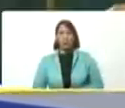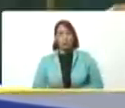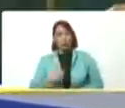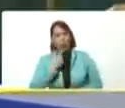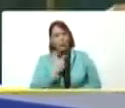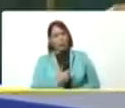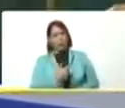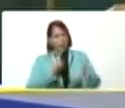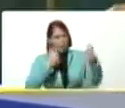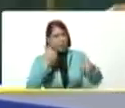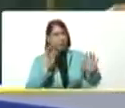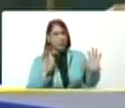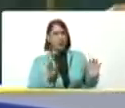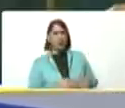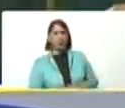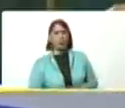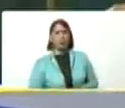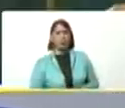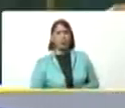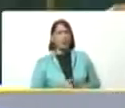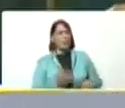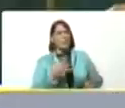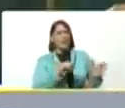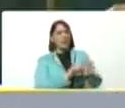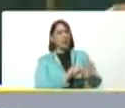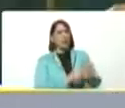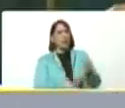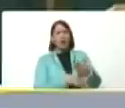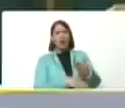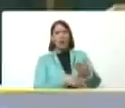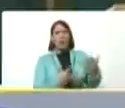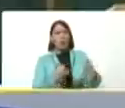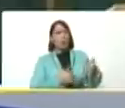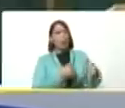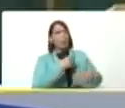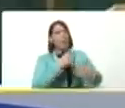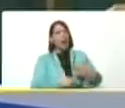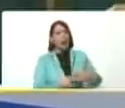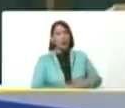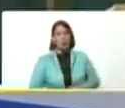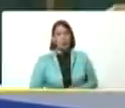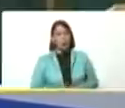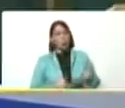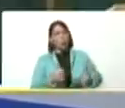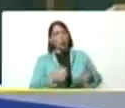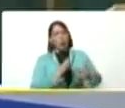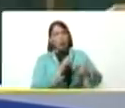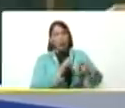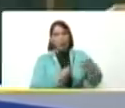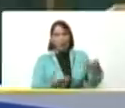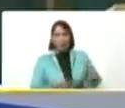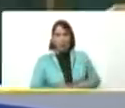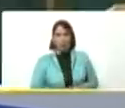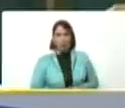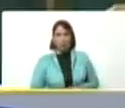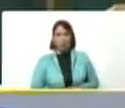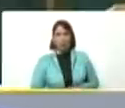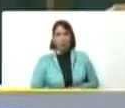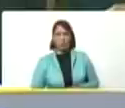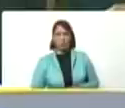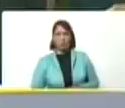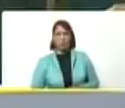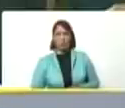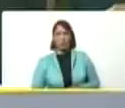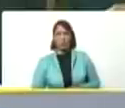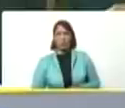dije, comandante, ¿para dónde vamos? ¿Cuál es su plan? ¿Cuál es su estrategia? Y